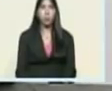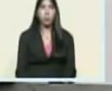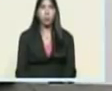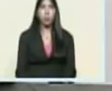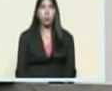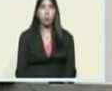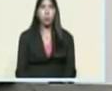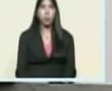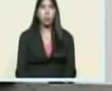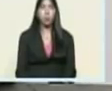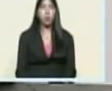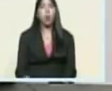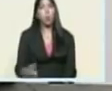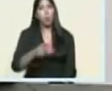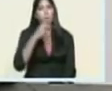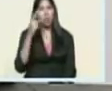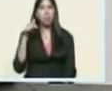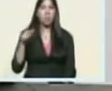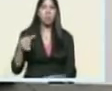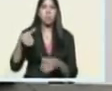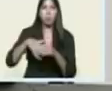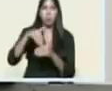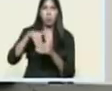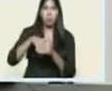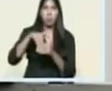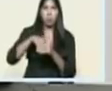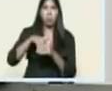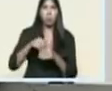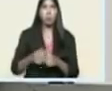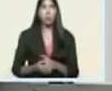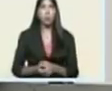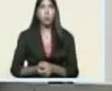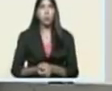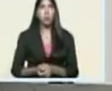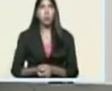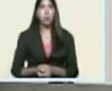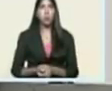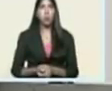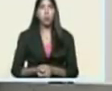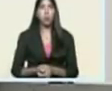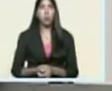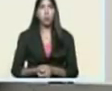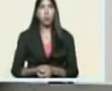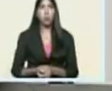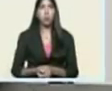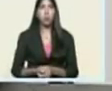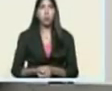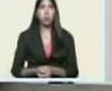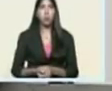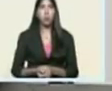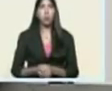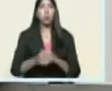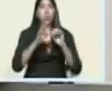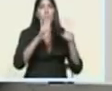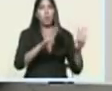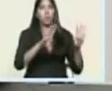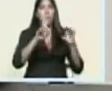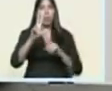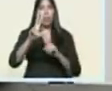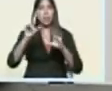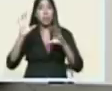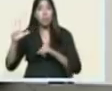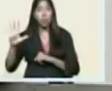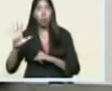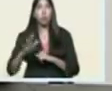dinámica política electoral el proyecto de las ciudades comunales. que los 335 candidatos